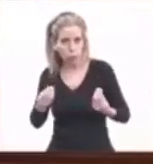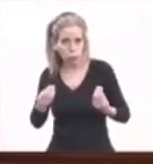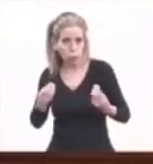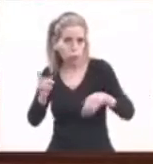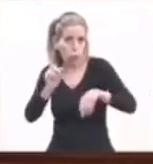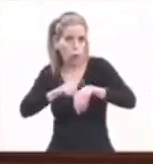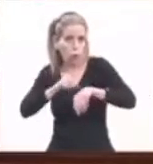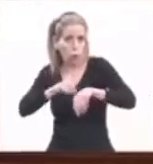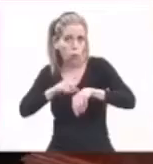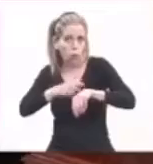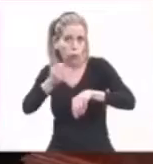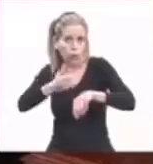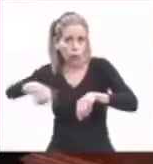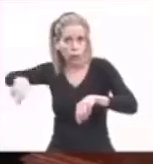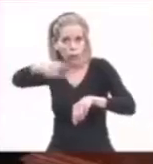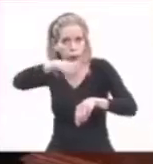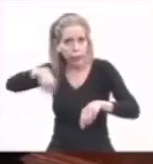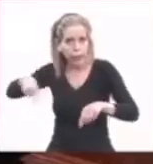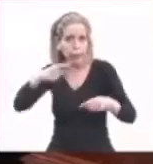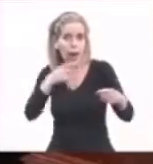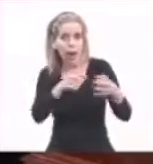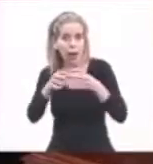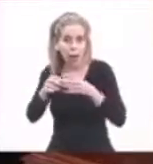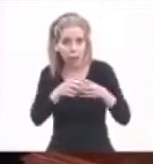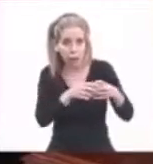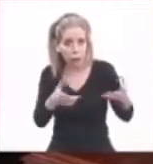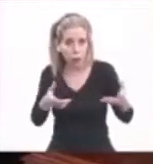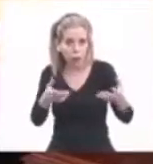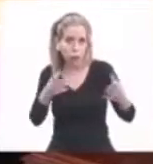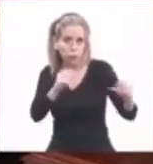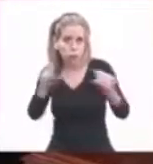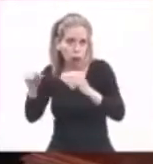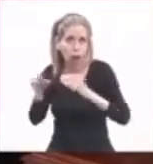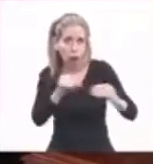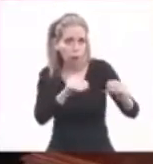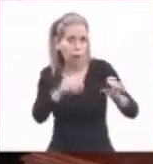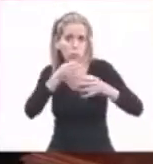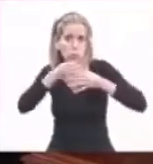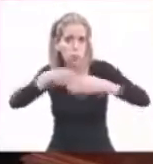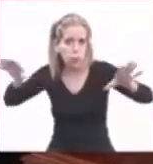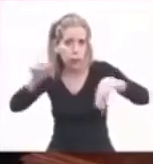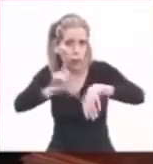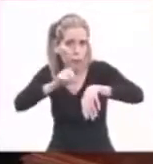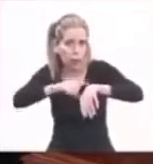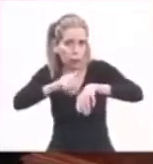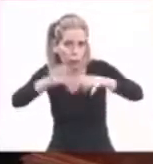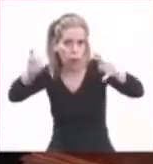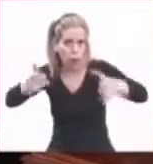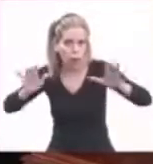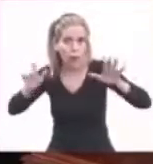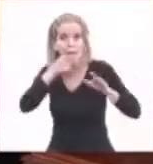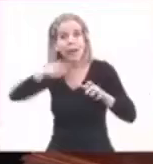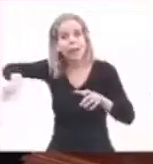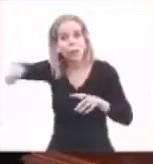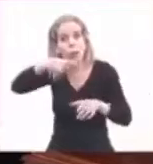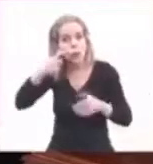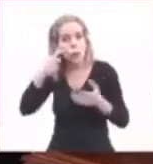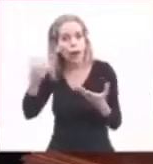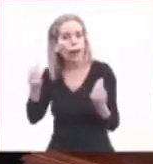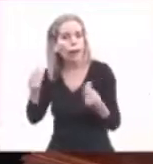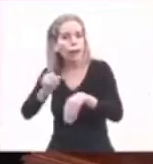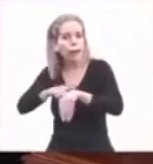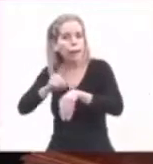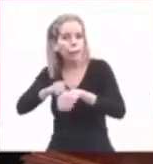todo el tiempo que tienen para la sesión, hablen todos, todo el tiempo que quieran. Eso sí, si van a utilizar todo el tiempo que tienen